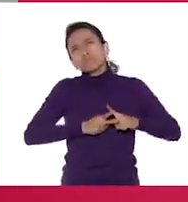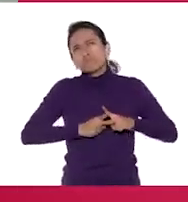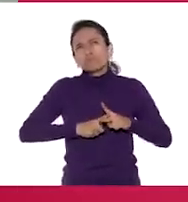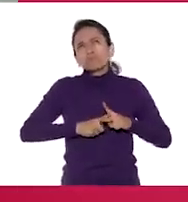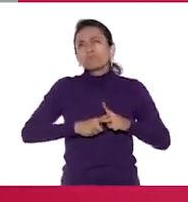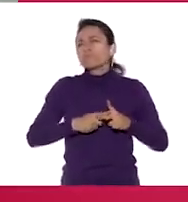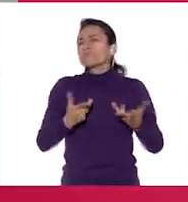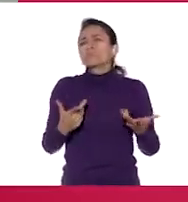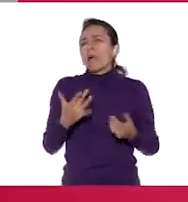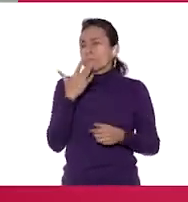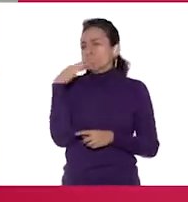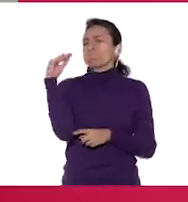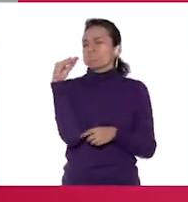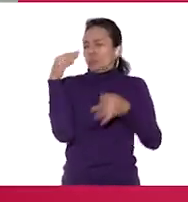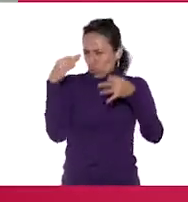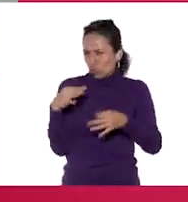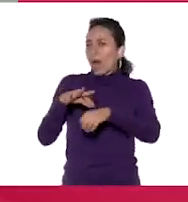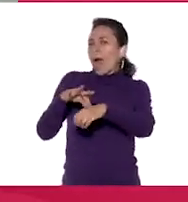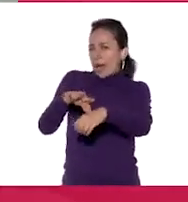de un carnívoro de unos